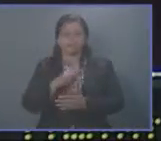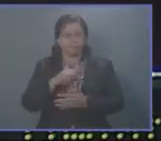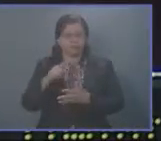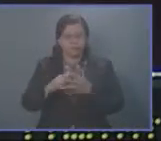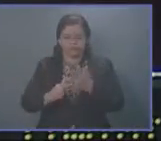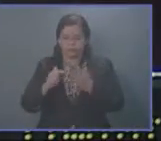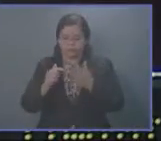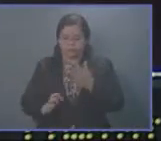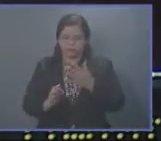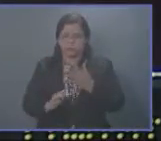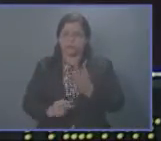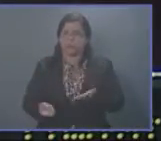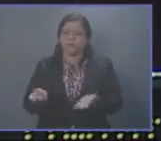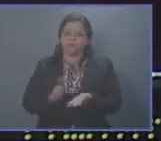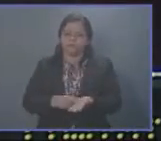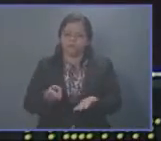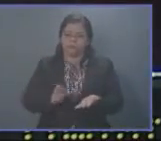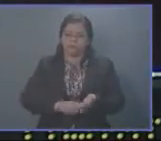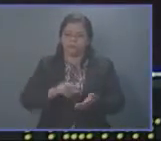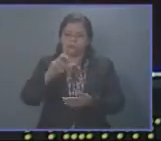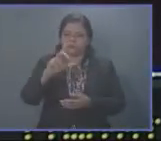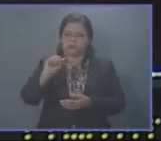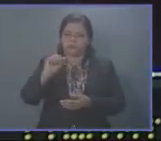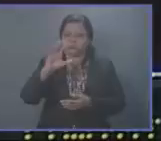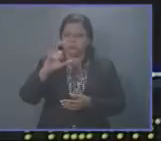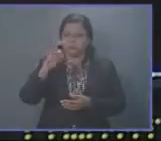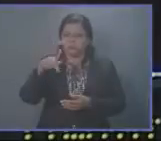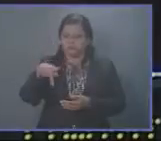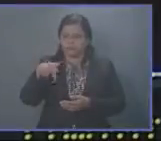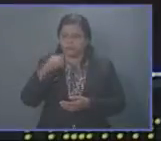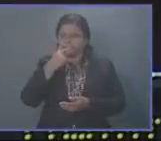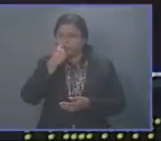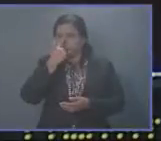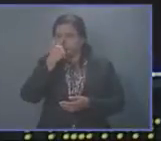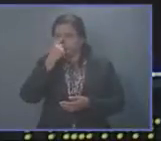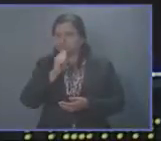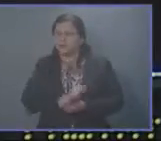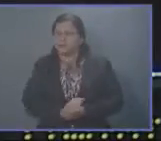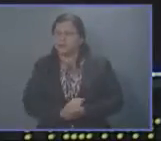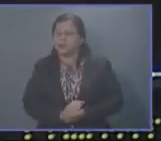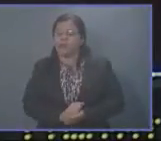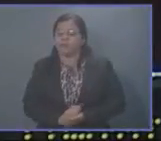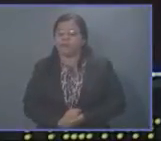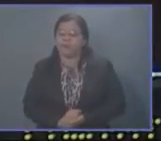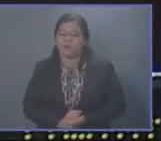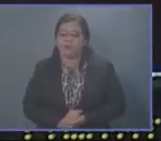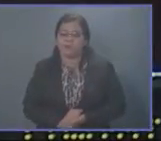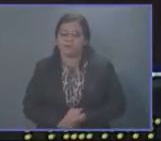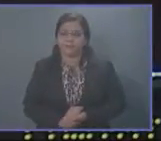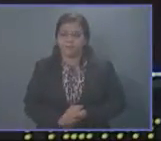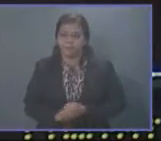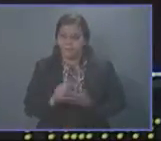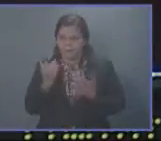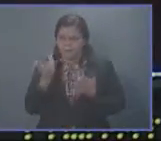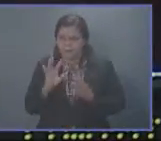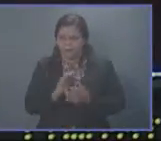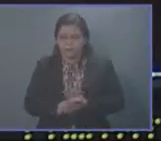de adquisiciones y compras del Estado, la ley LACAP. Esta es una